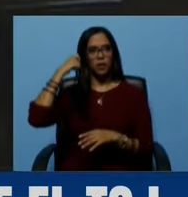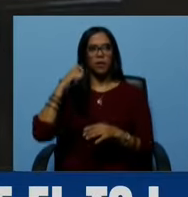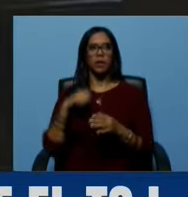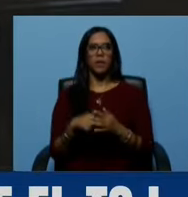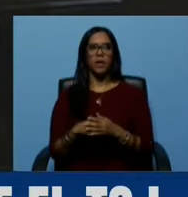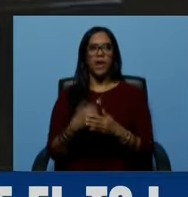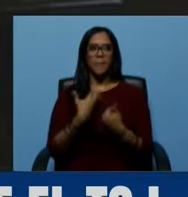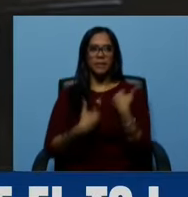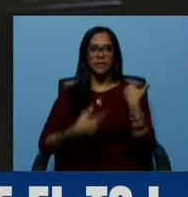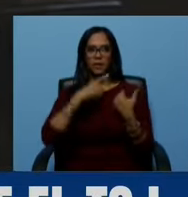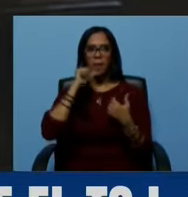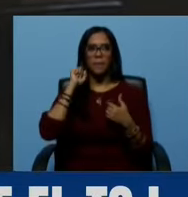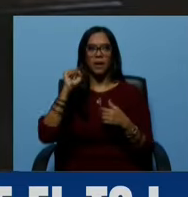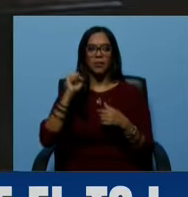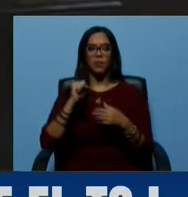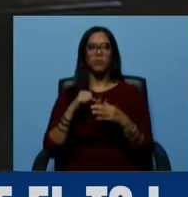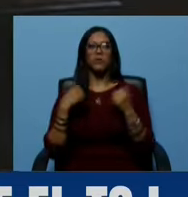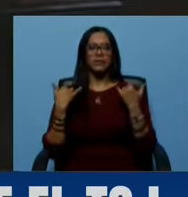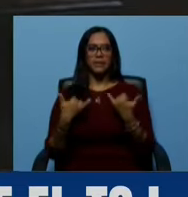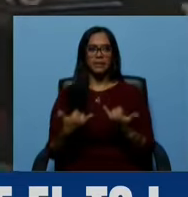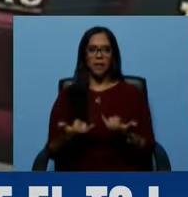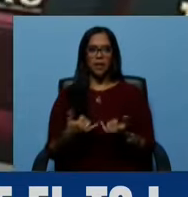el presidente Nicolás Maduro Moros ya